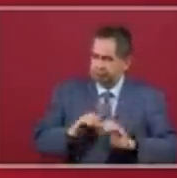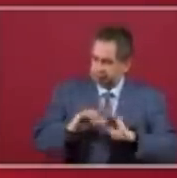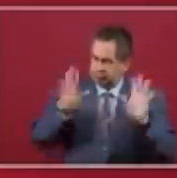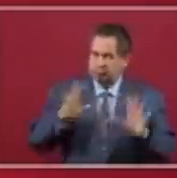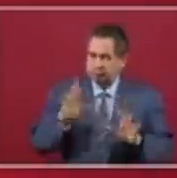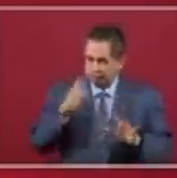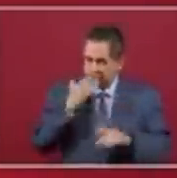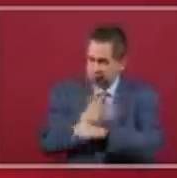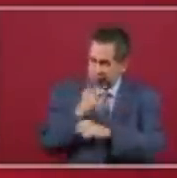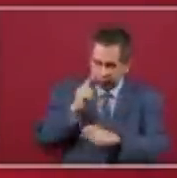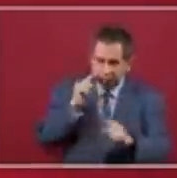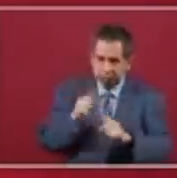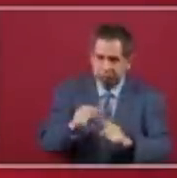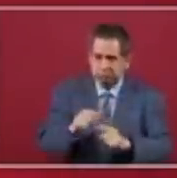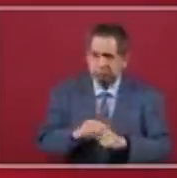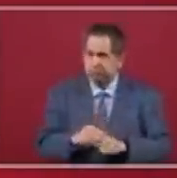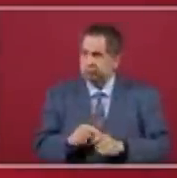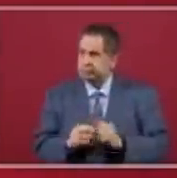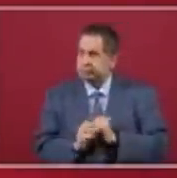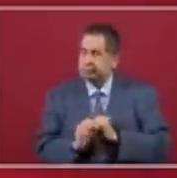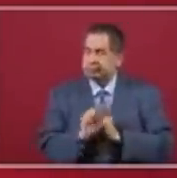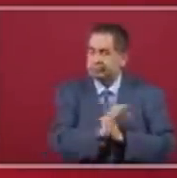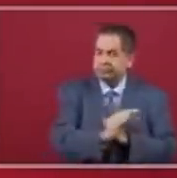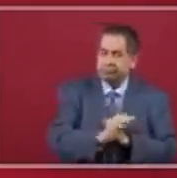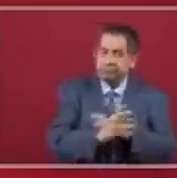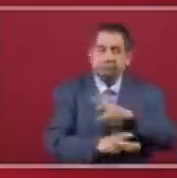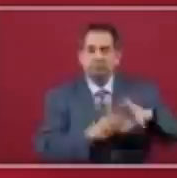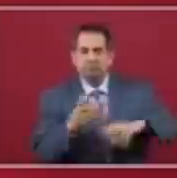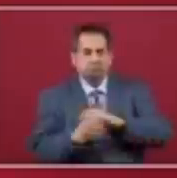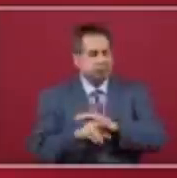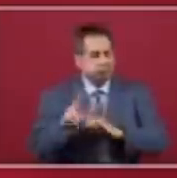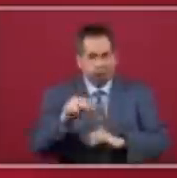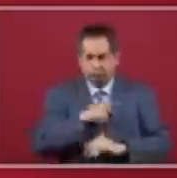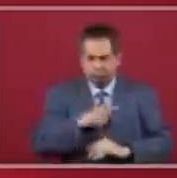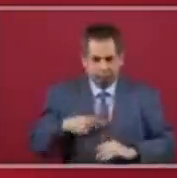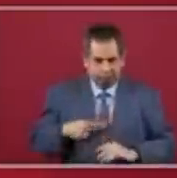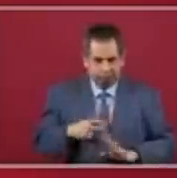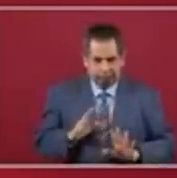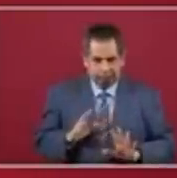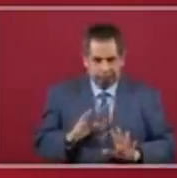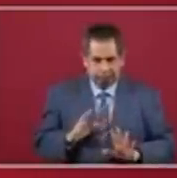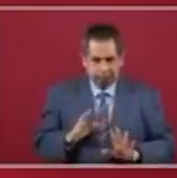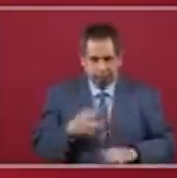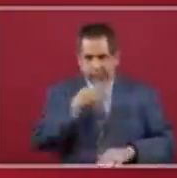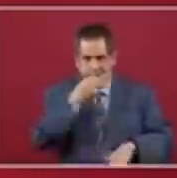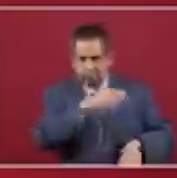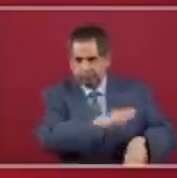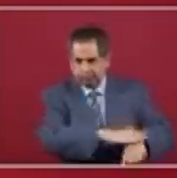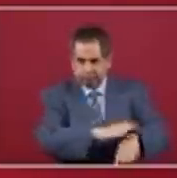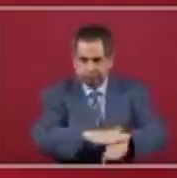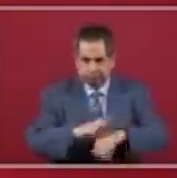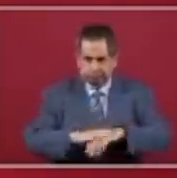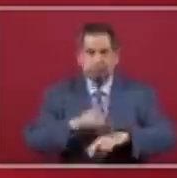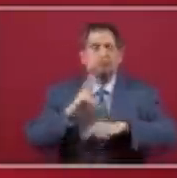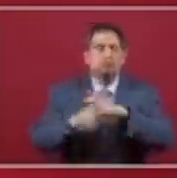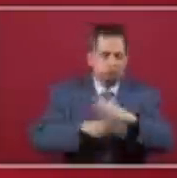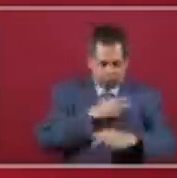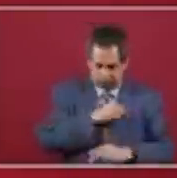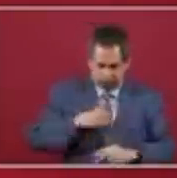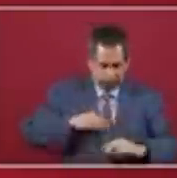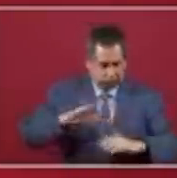para provocar inconformidad con la gente. Entonces, decirle a la gente que voy a